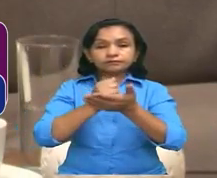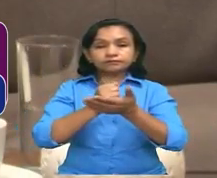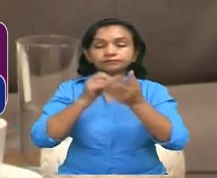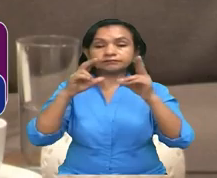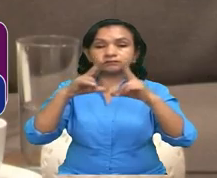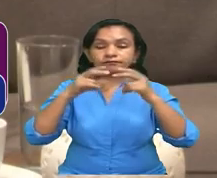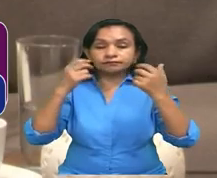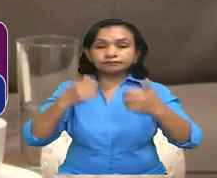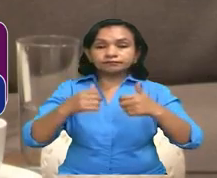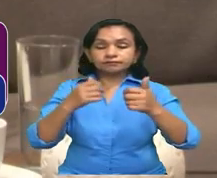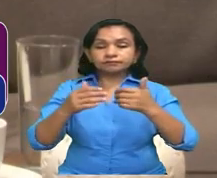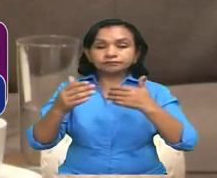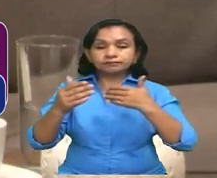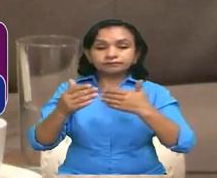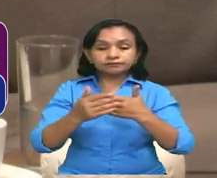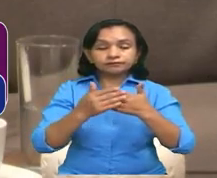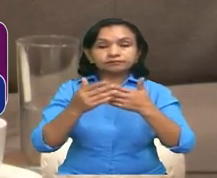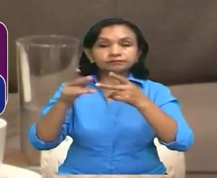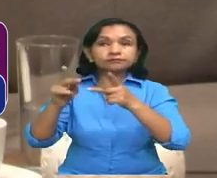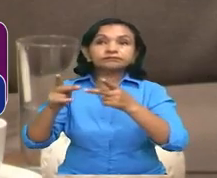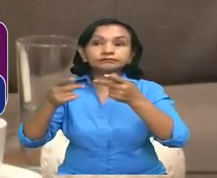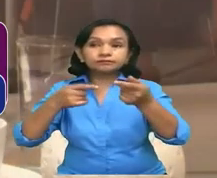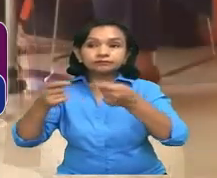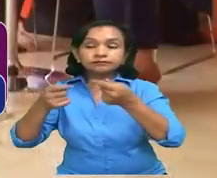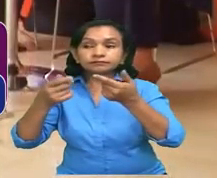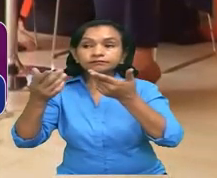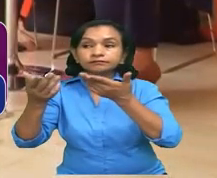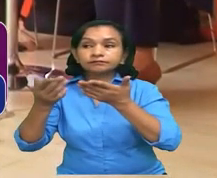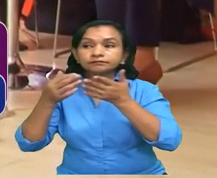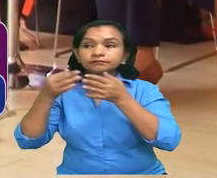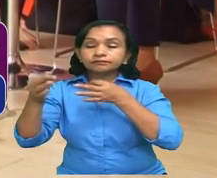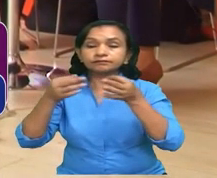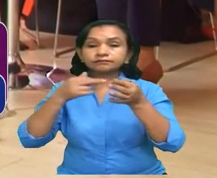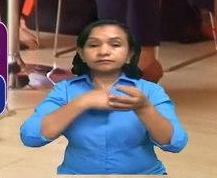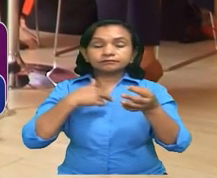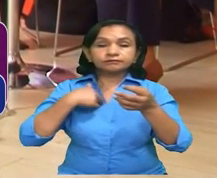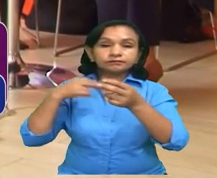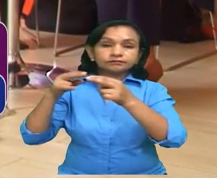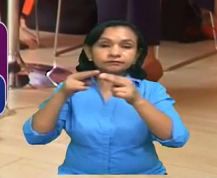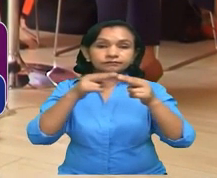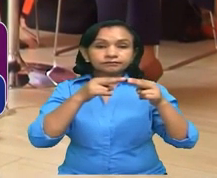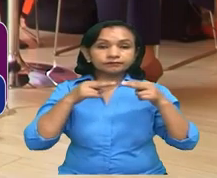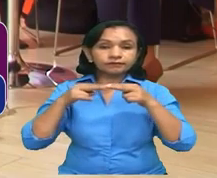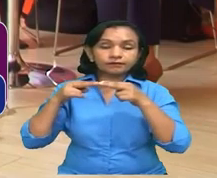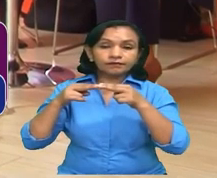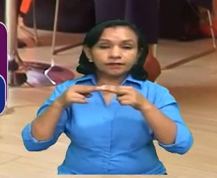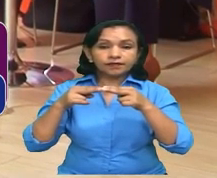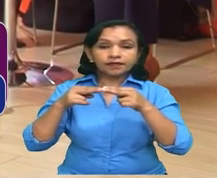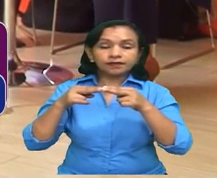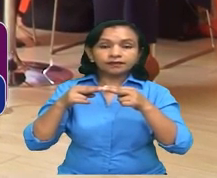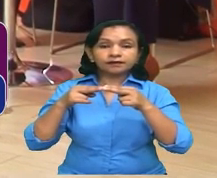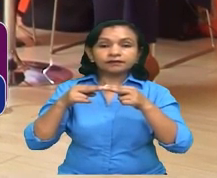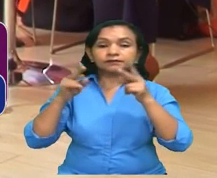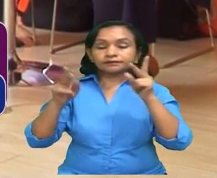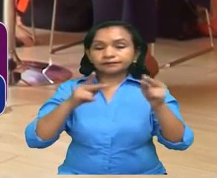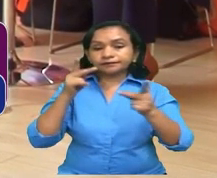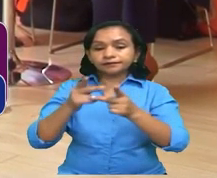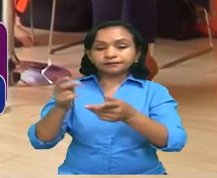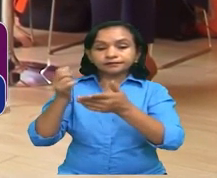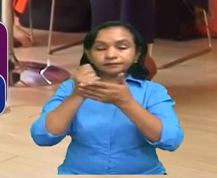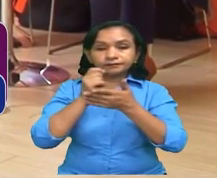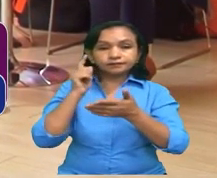años para ver que tenga un mayor impacto, ver qué otros nuevos mayoristas nos pueden visitar. Y la idea es esa, pues siempre estar creando